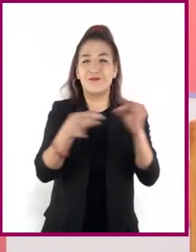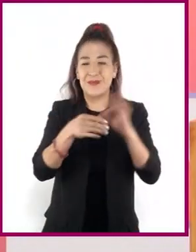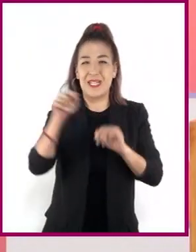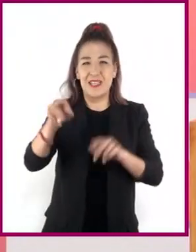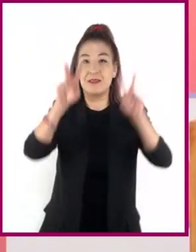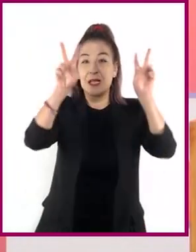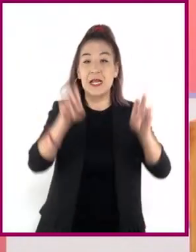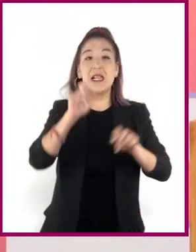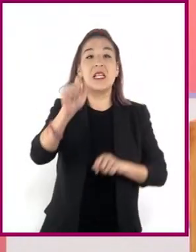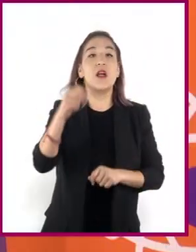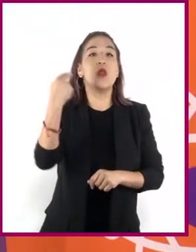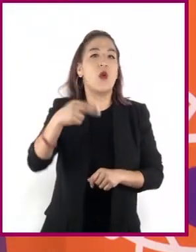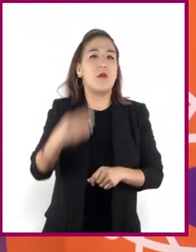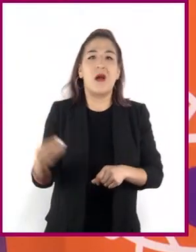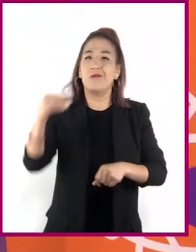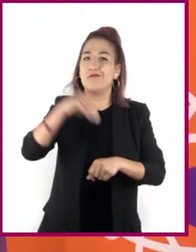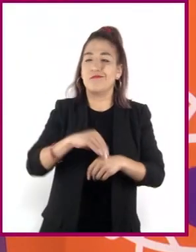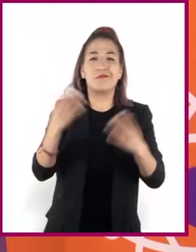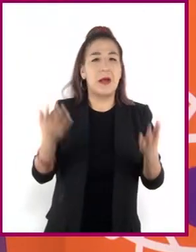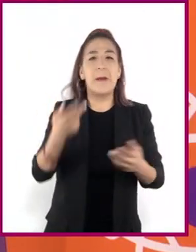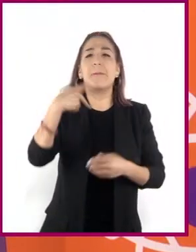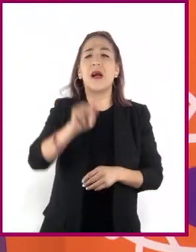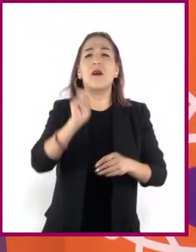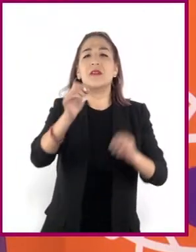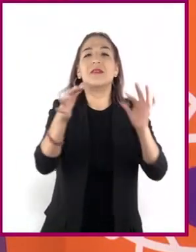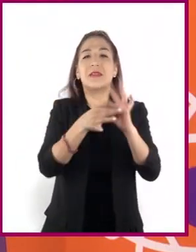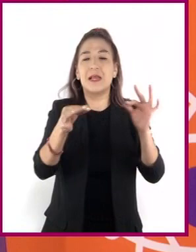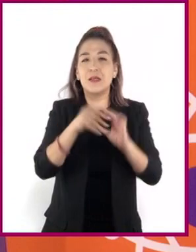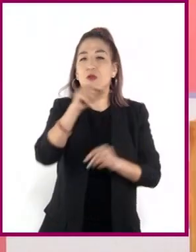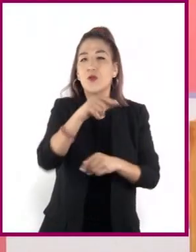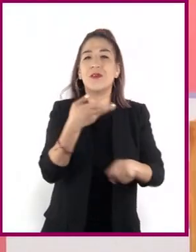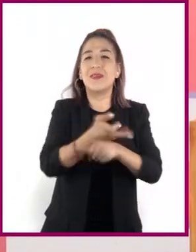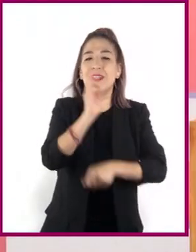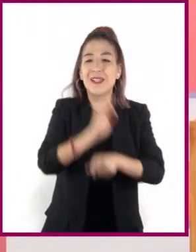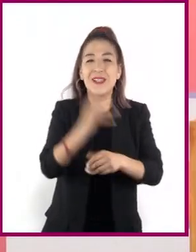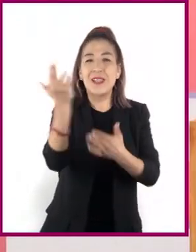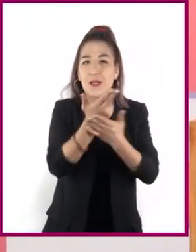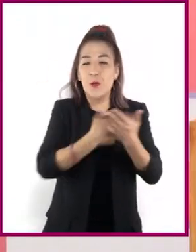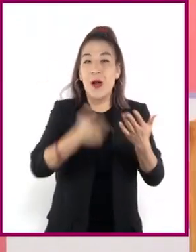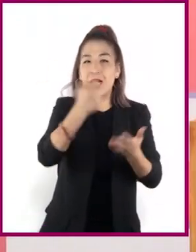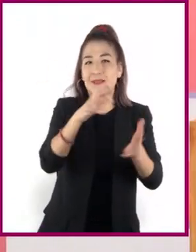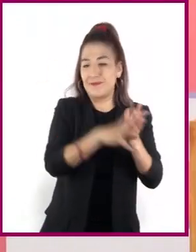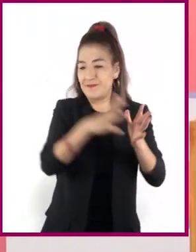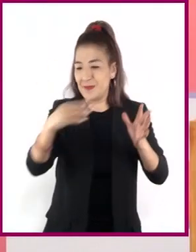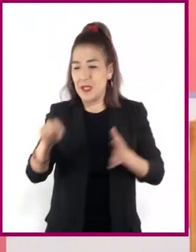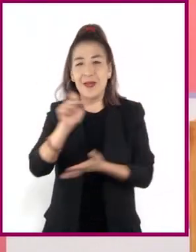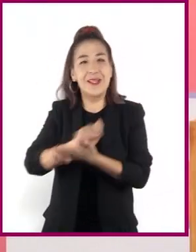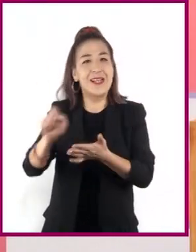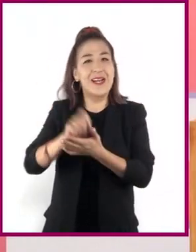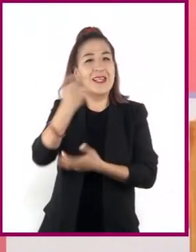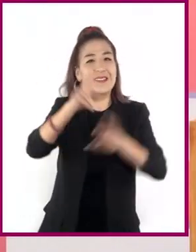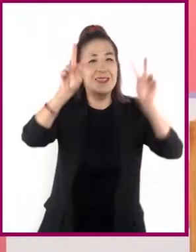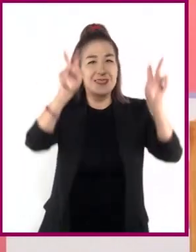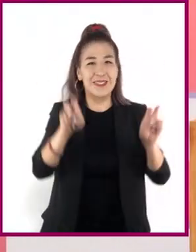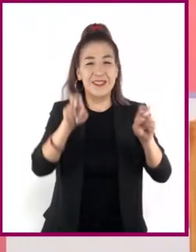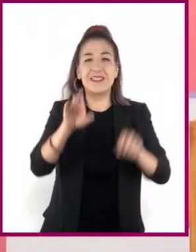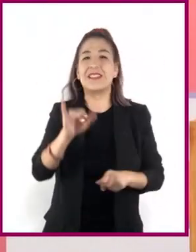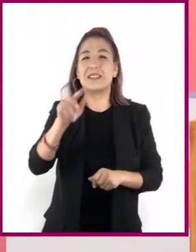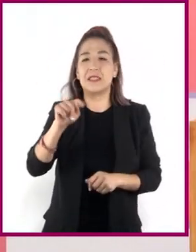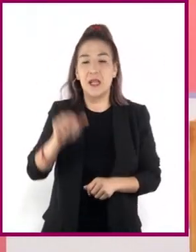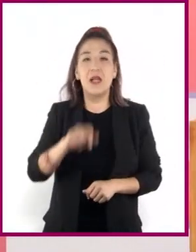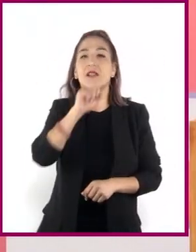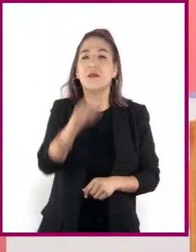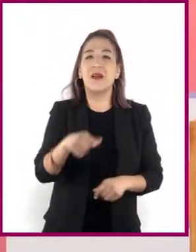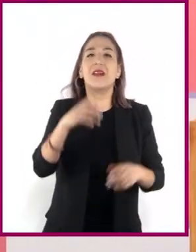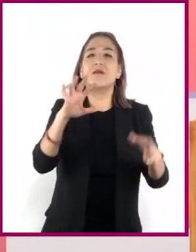se omitió el nombre del personaje pero se hace referencia a la caricatura de la cual se tomó dicha frase por otro lado se omitió